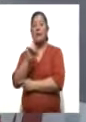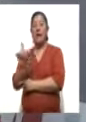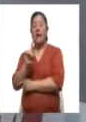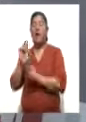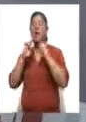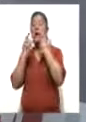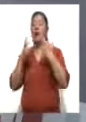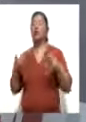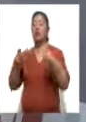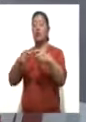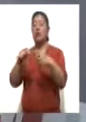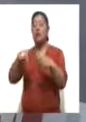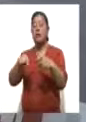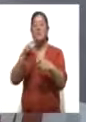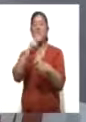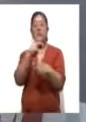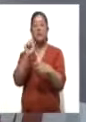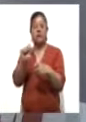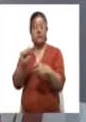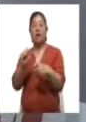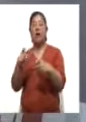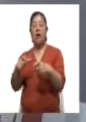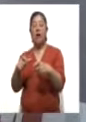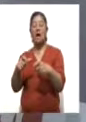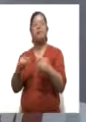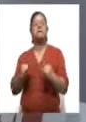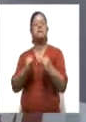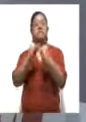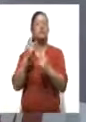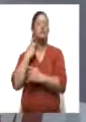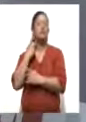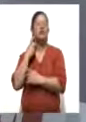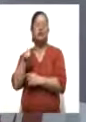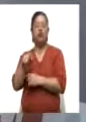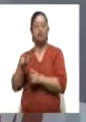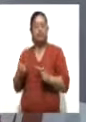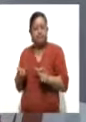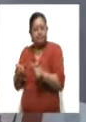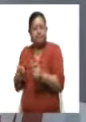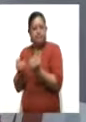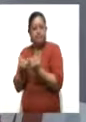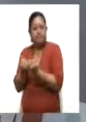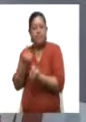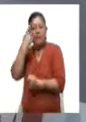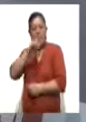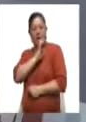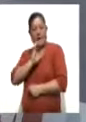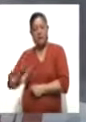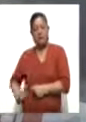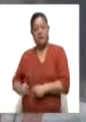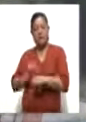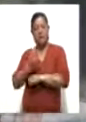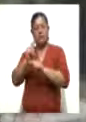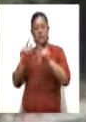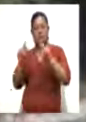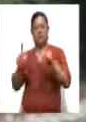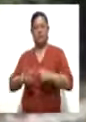estructura estatal del Partido Socialista, instituto político que respalda su aspiración a la gubernatura del estado.